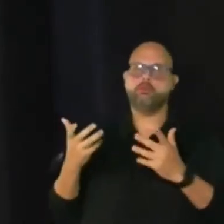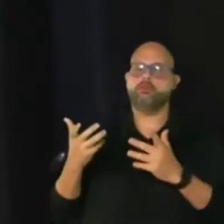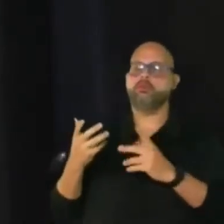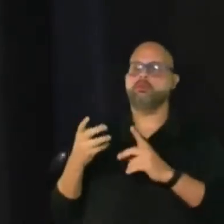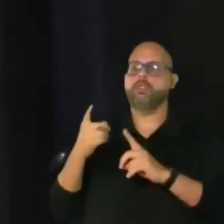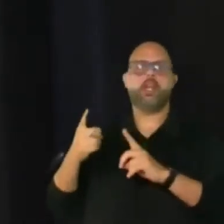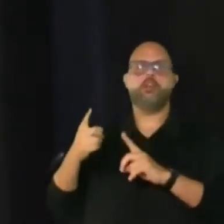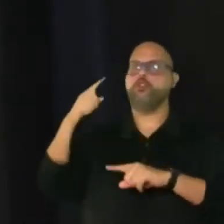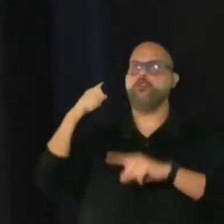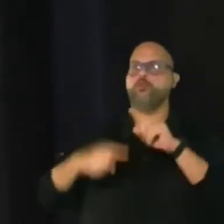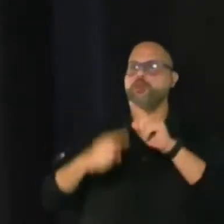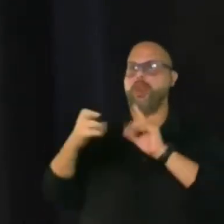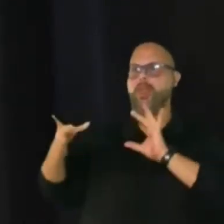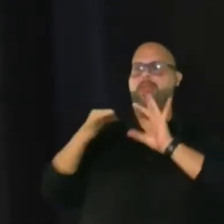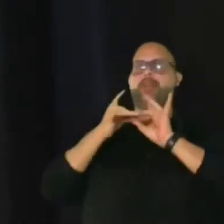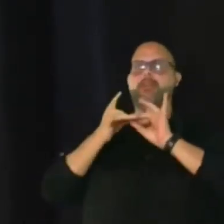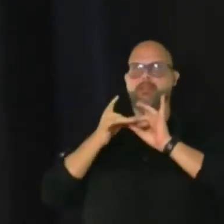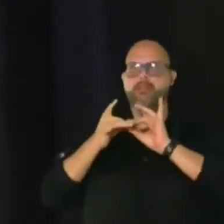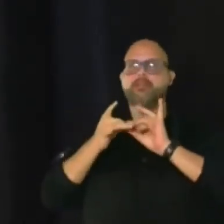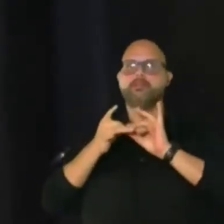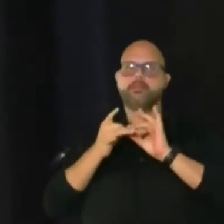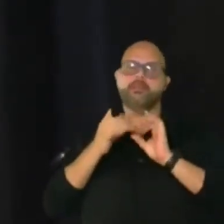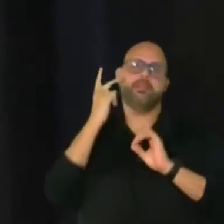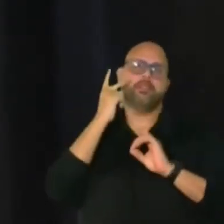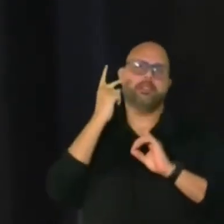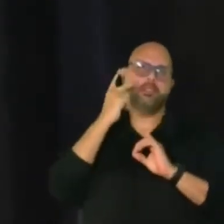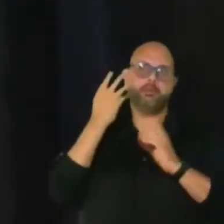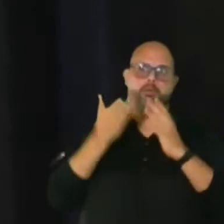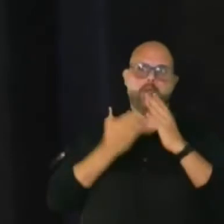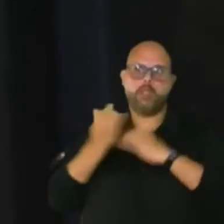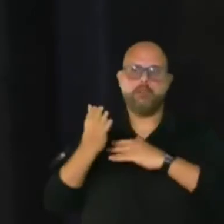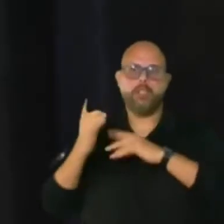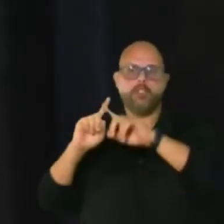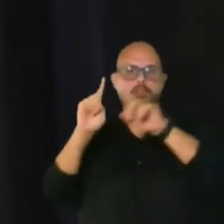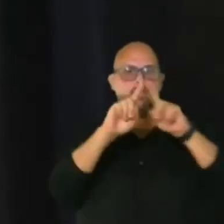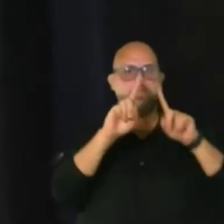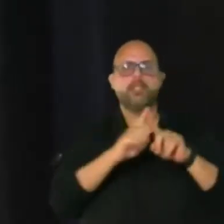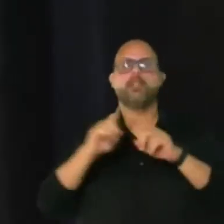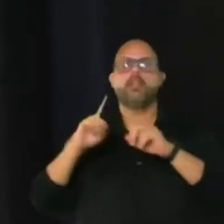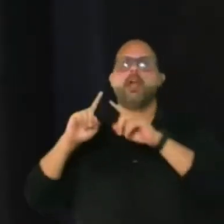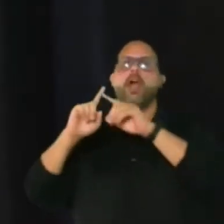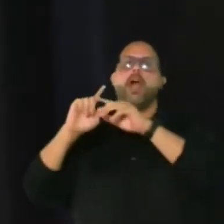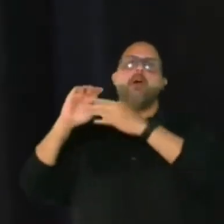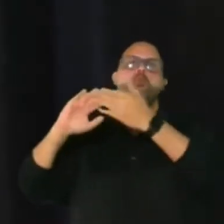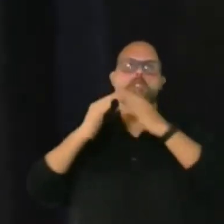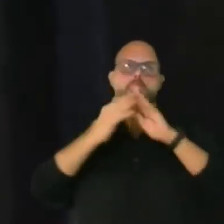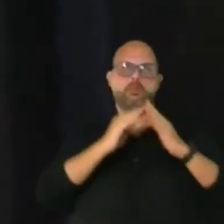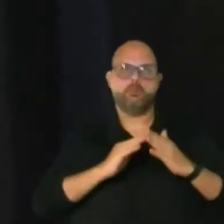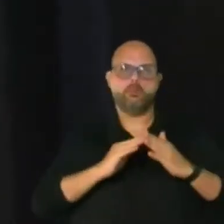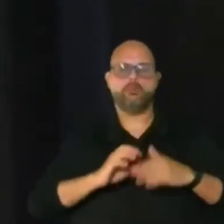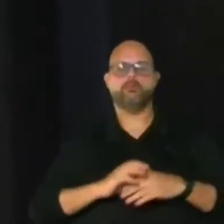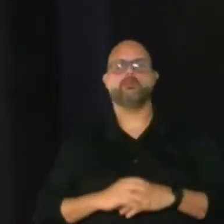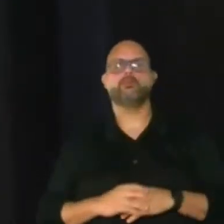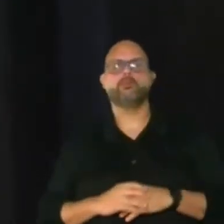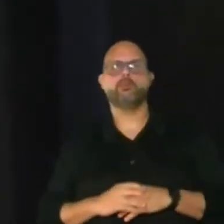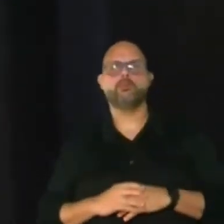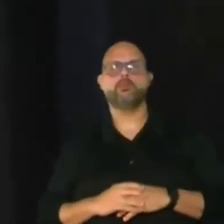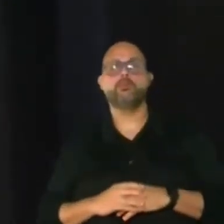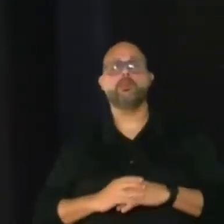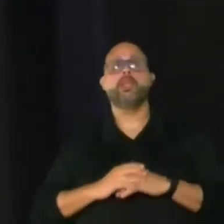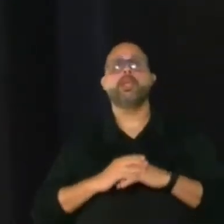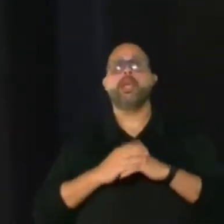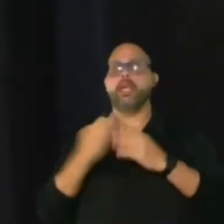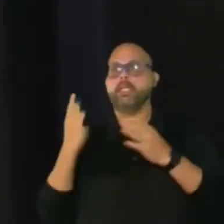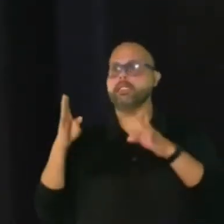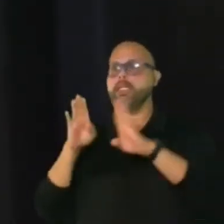las situaciones que hemos visto a través de varios de los municipios. Se ordena el cierre de toda marina y la utilización de los